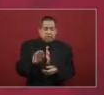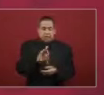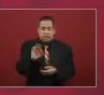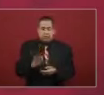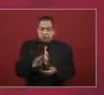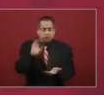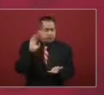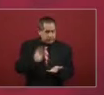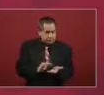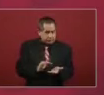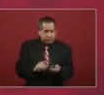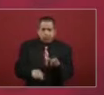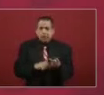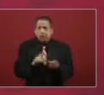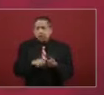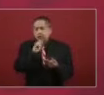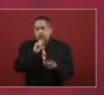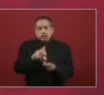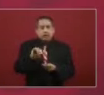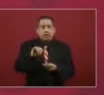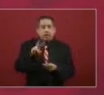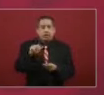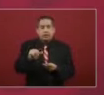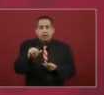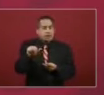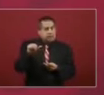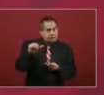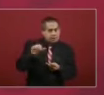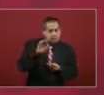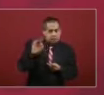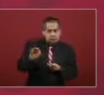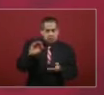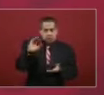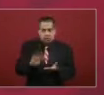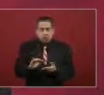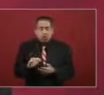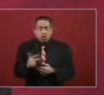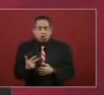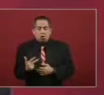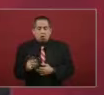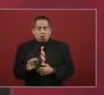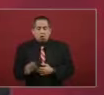20% y baja el IVA del 16 al 8.